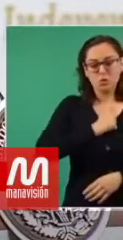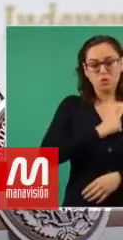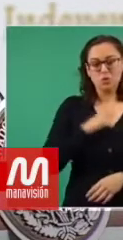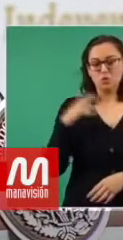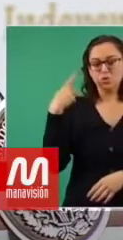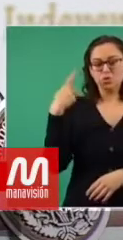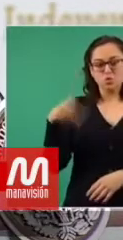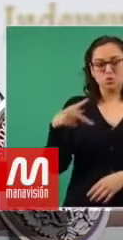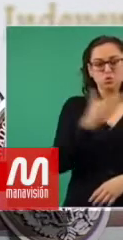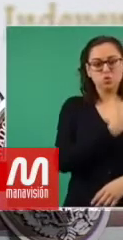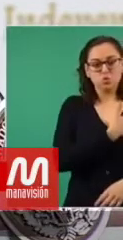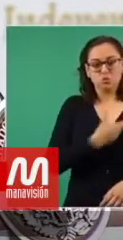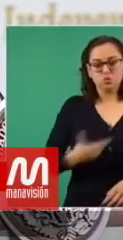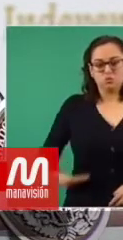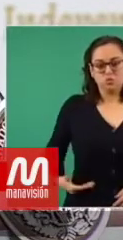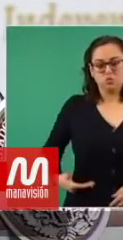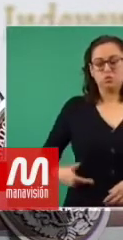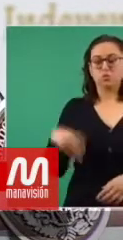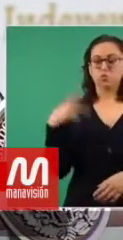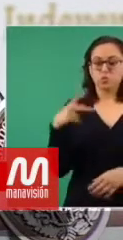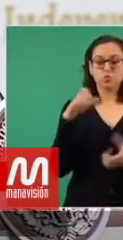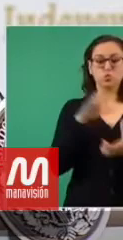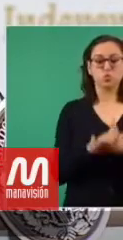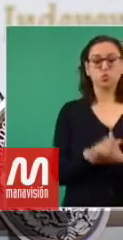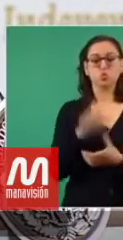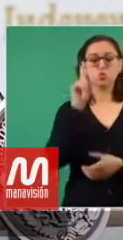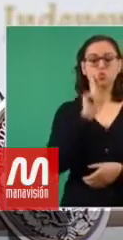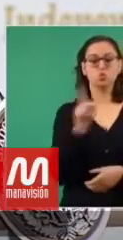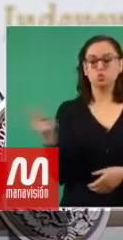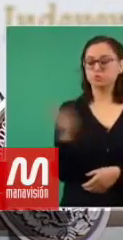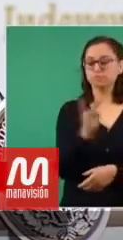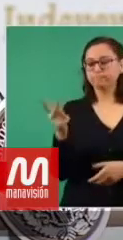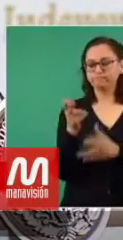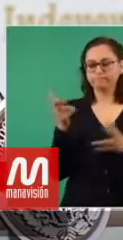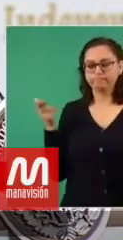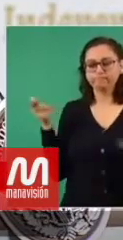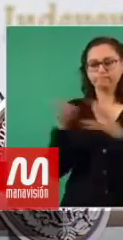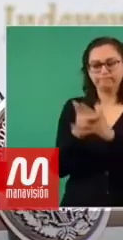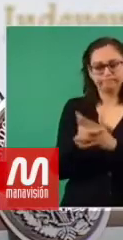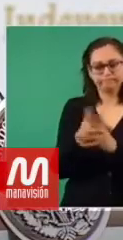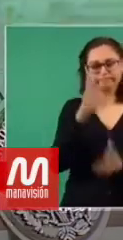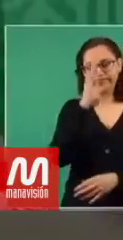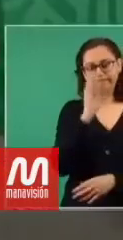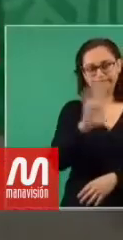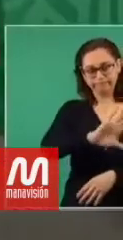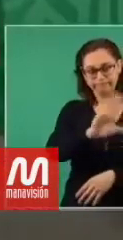ese país y de su esposa es algo que